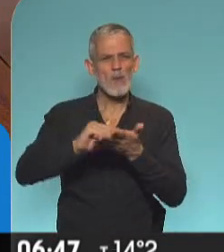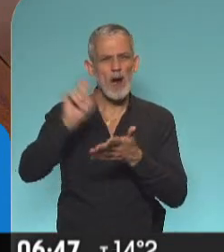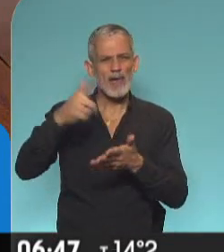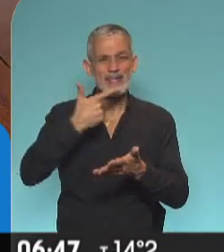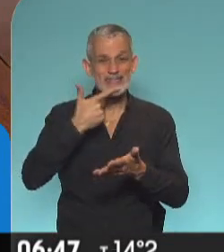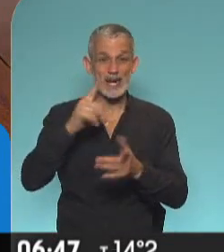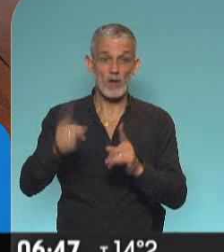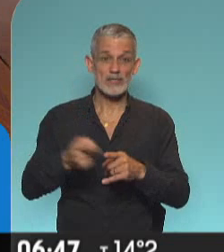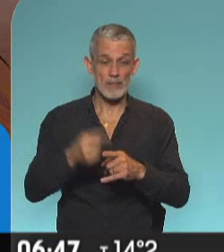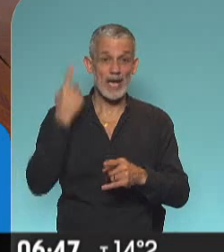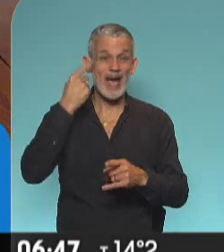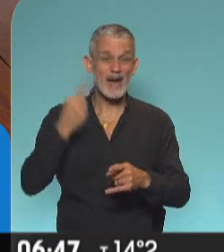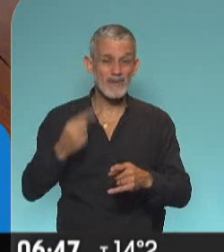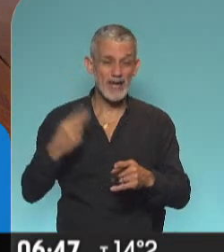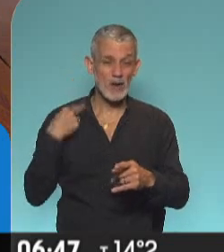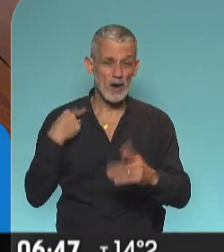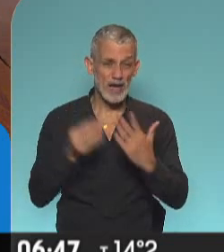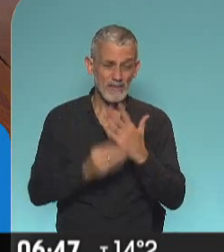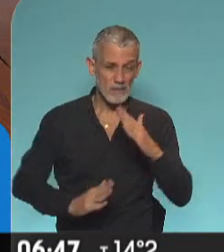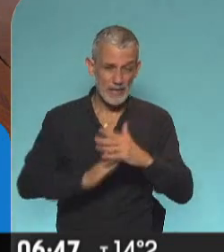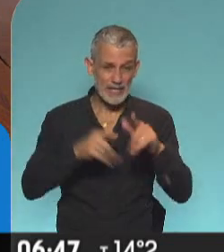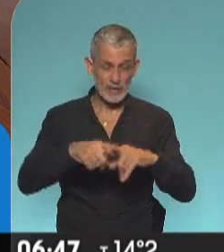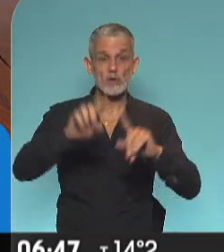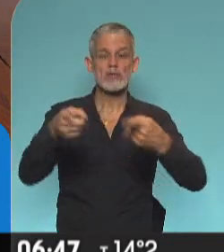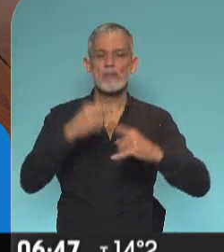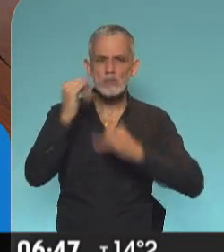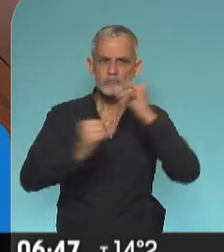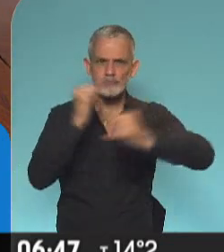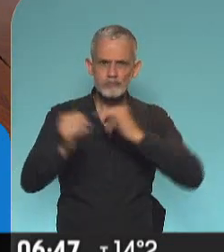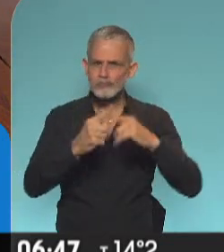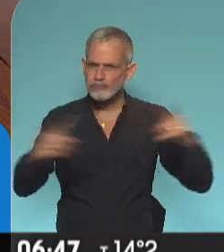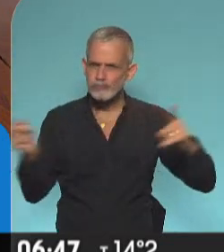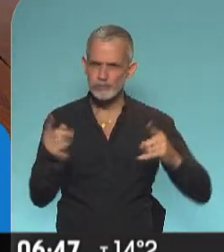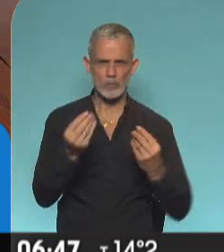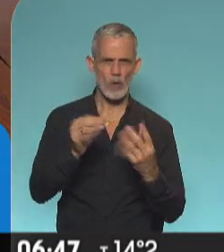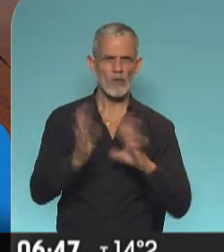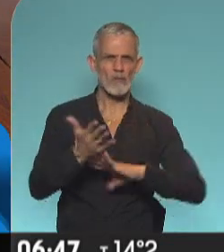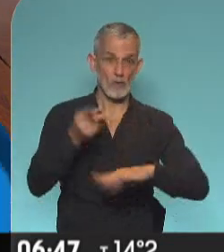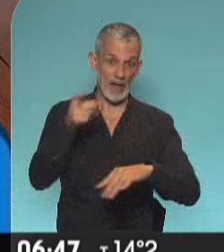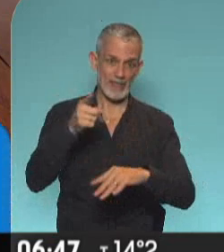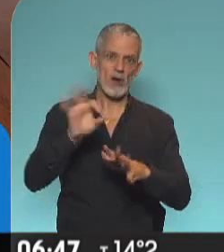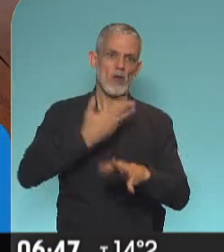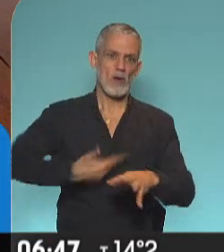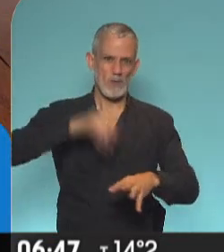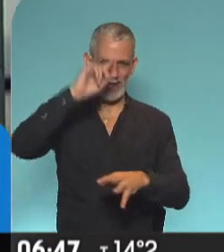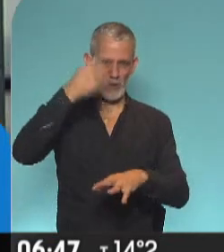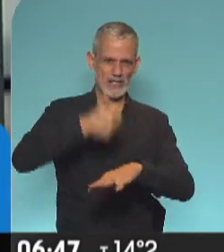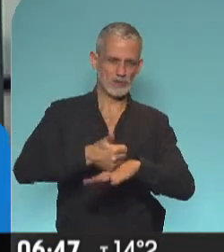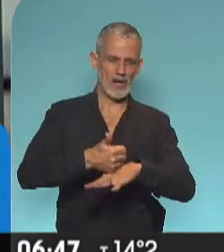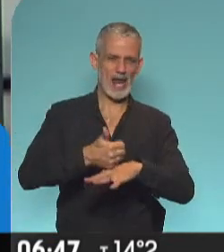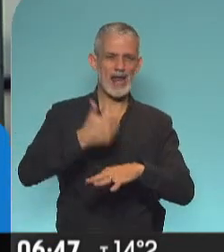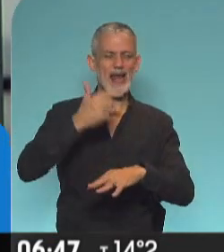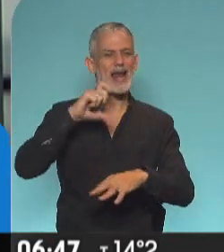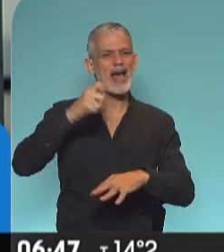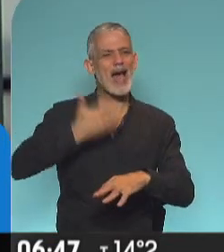el jefe de gabinete, el propio jefe de gabinete, se explayó sobre el tema y allí brindó la postura no solamente de él, sino del gobierno nacional, exactamente, ¿no? Santiago